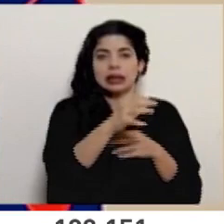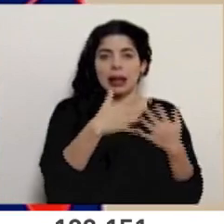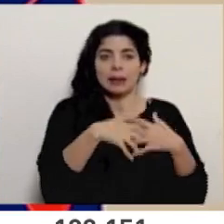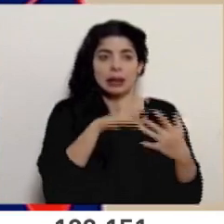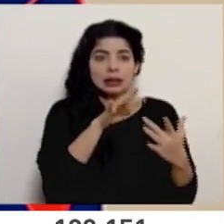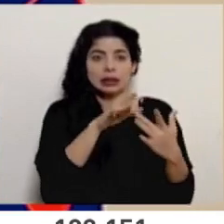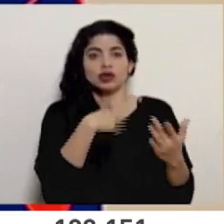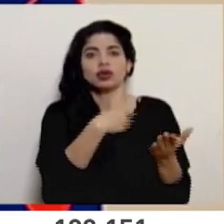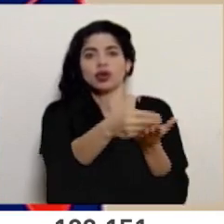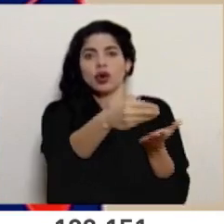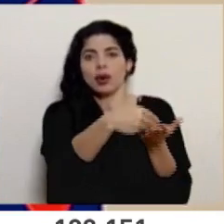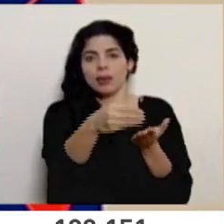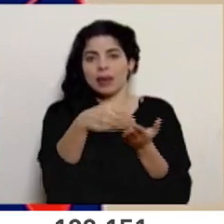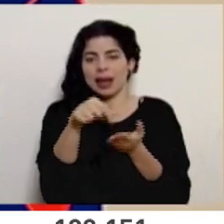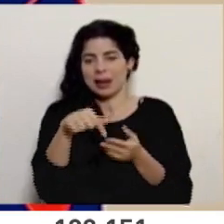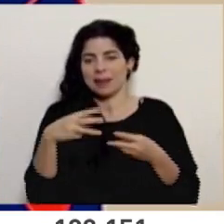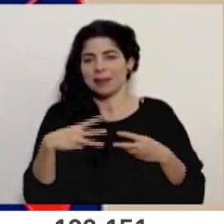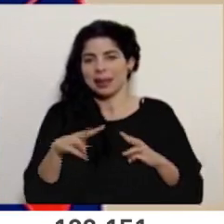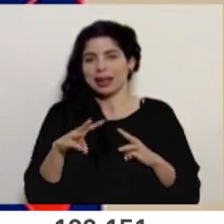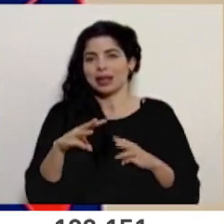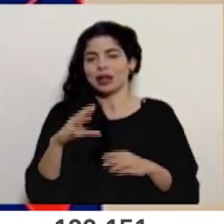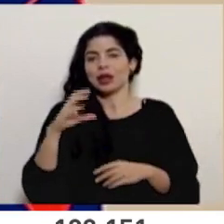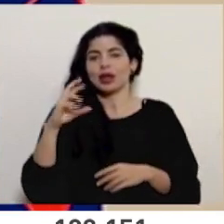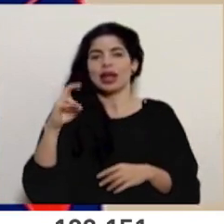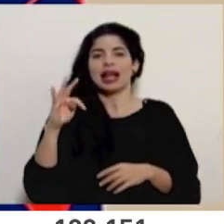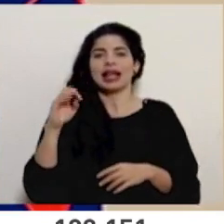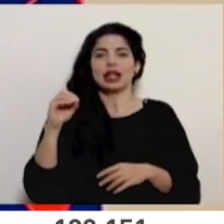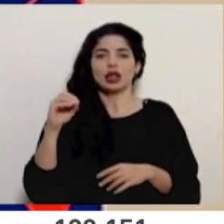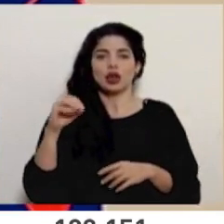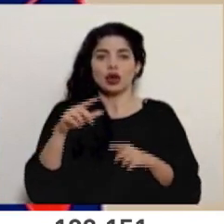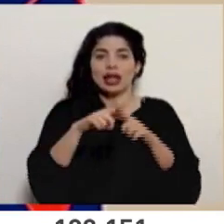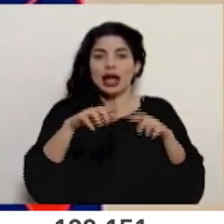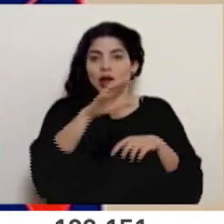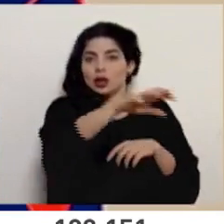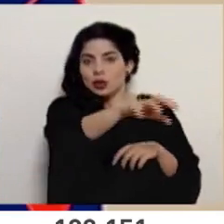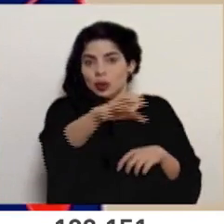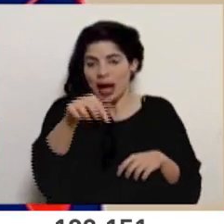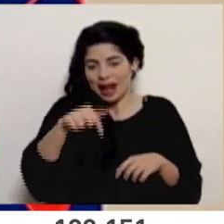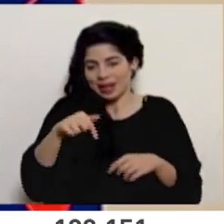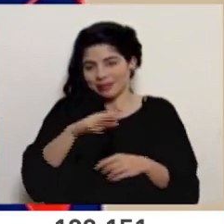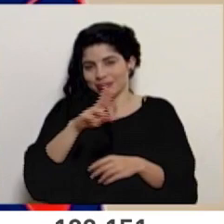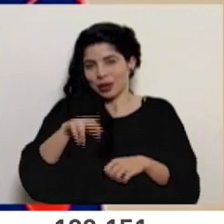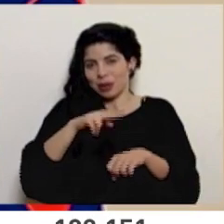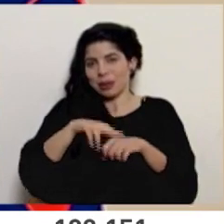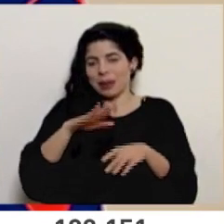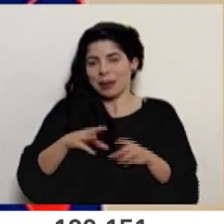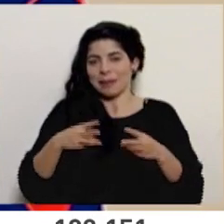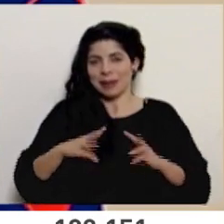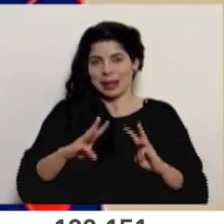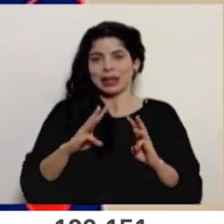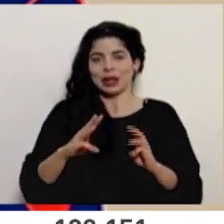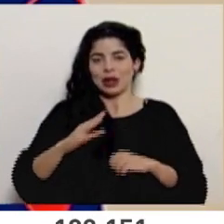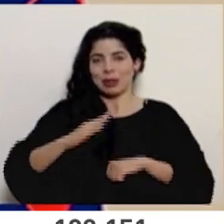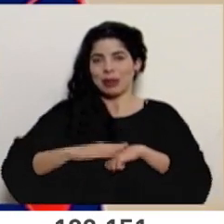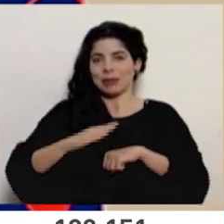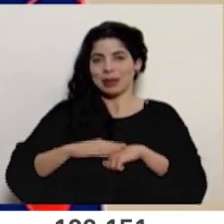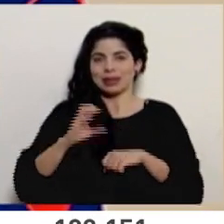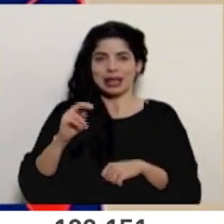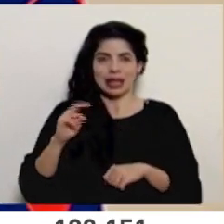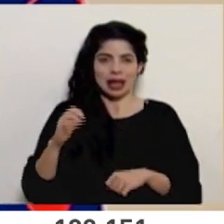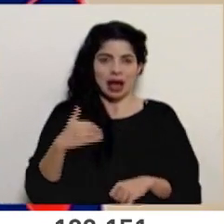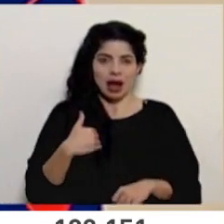les compramos, bajo el mecanismo de crédito local, que sí es parte del mecanismo de excepción que aplica la